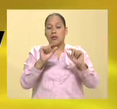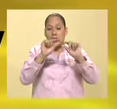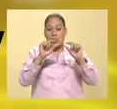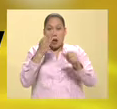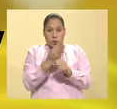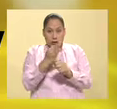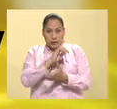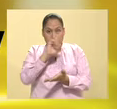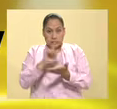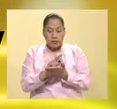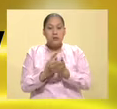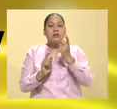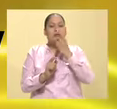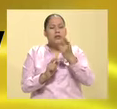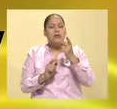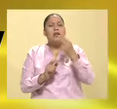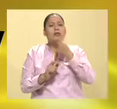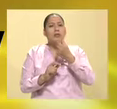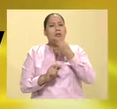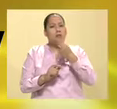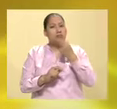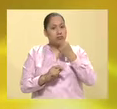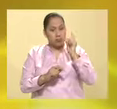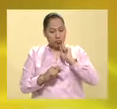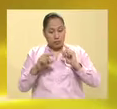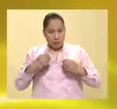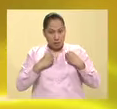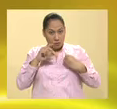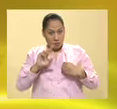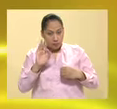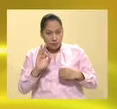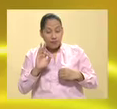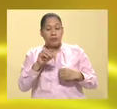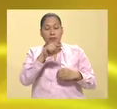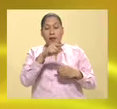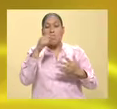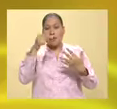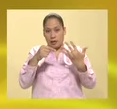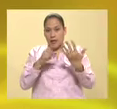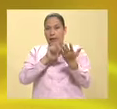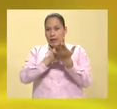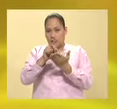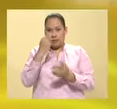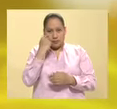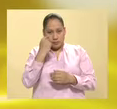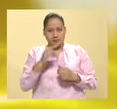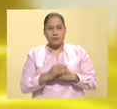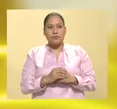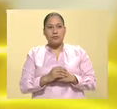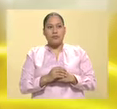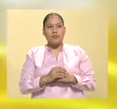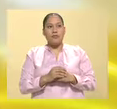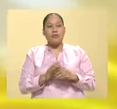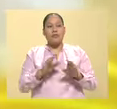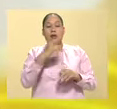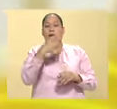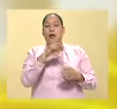ley, las niñas y los niños en el Distrito Federal tienen los siguientes derechos. Pues es a la